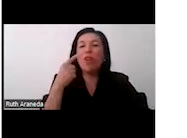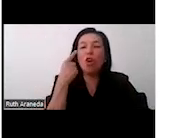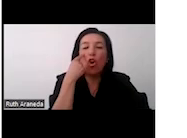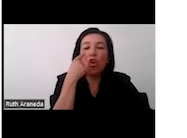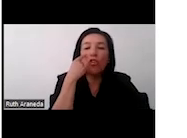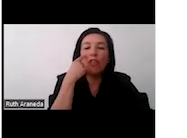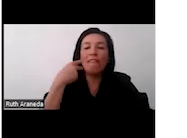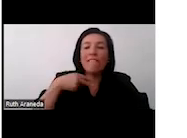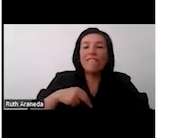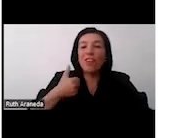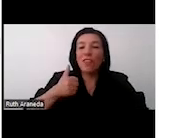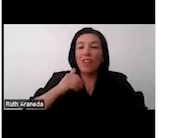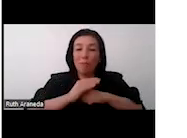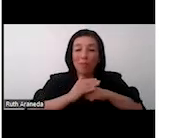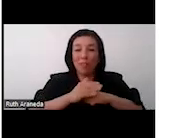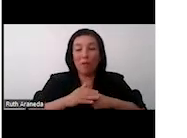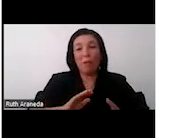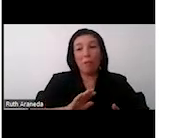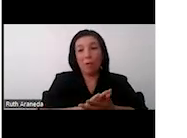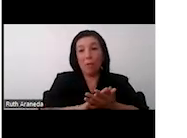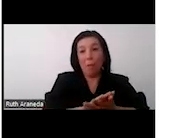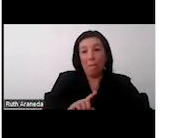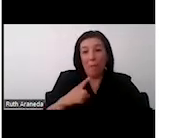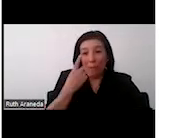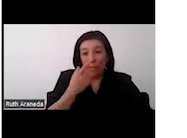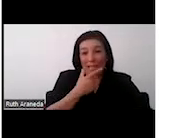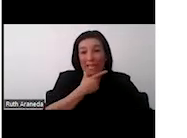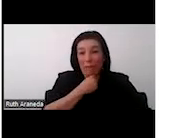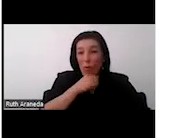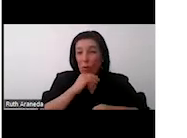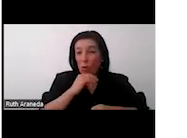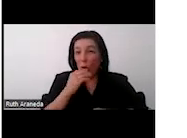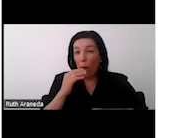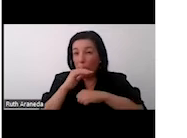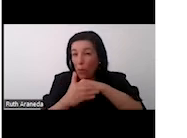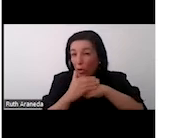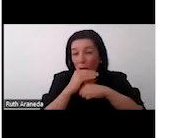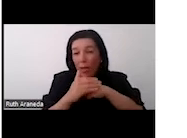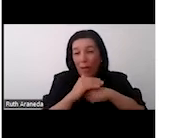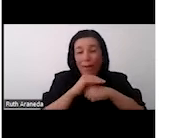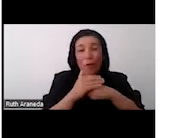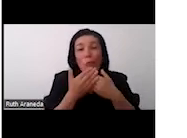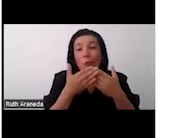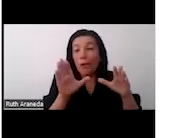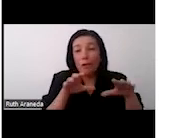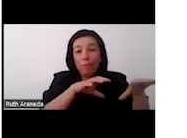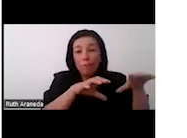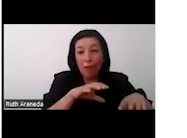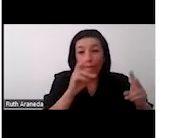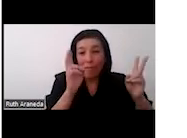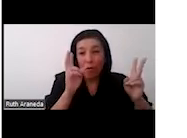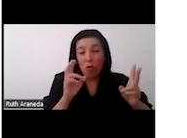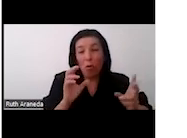y proteger. Primero, si nosotros queremos proteger a cualquier ser vivo